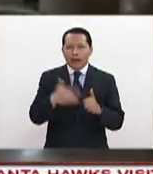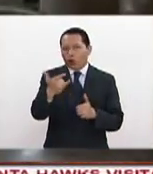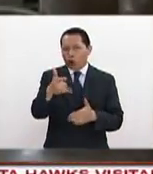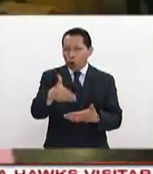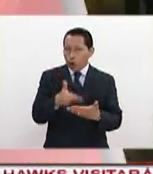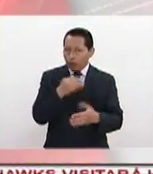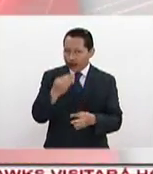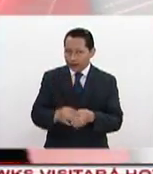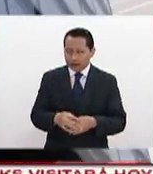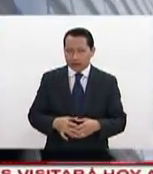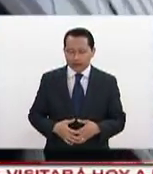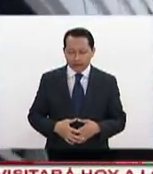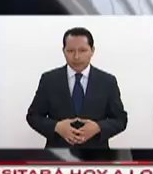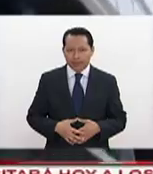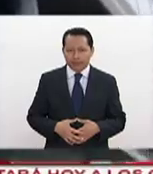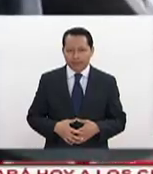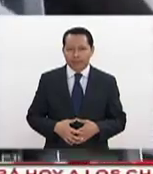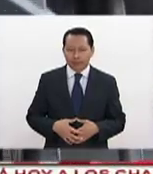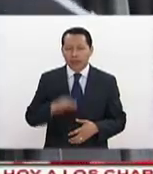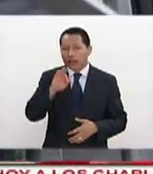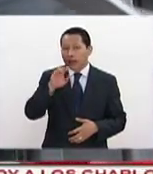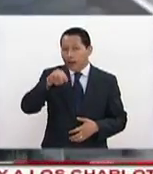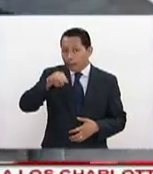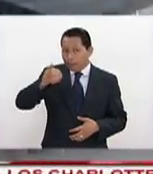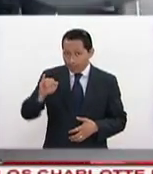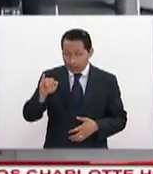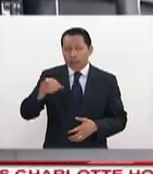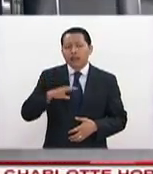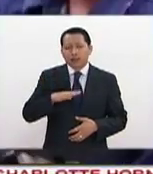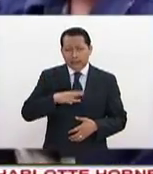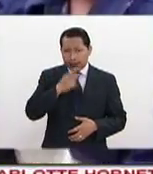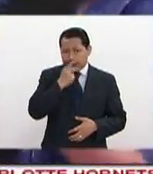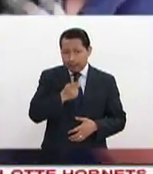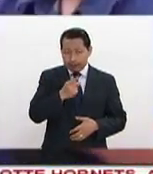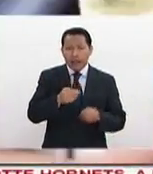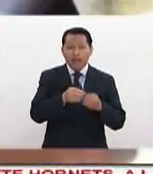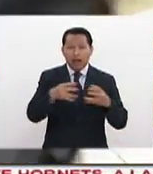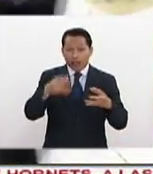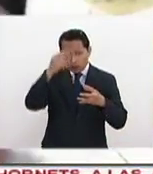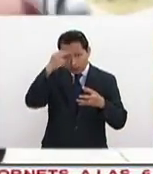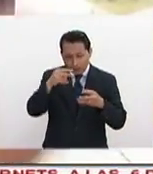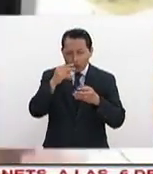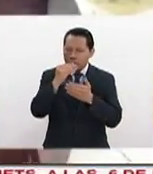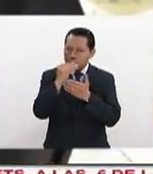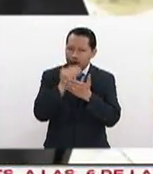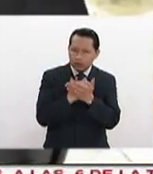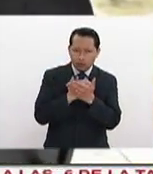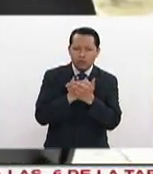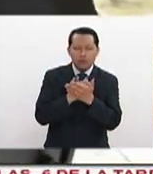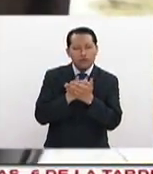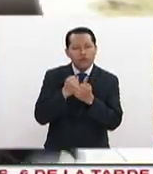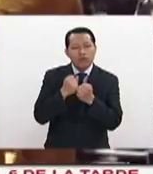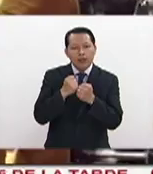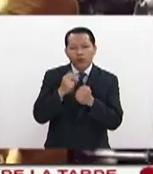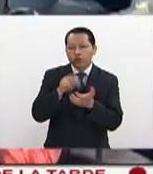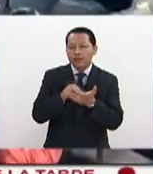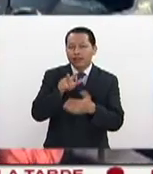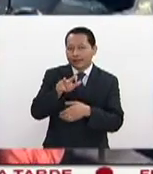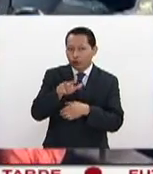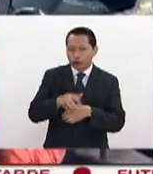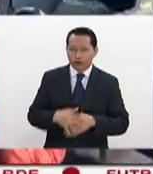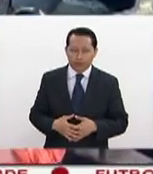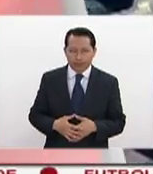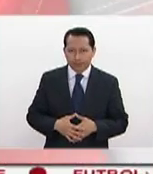julio. El Fondo Monetario Internacional anticipó que la inflación en México disminuirá drásticamente en